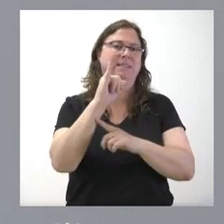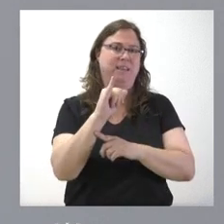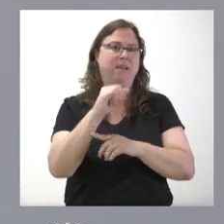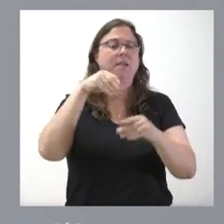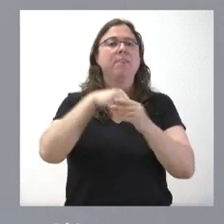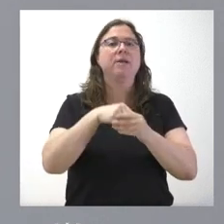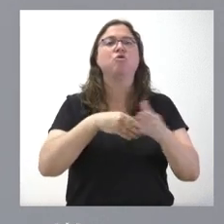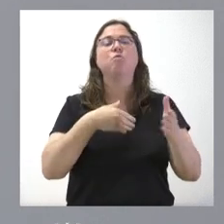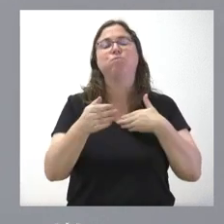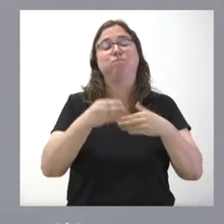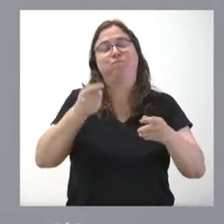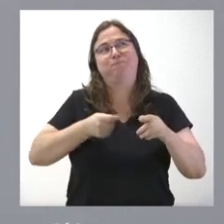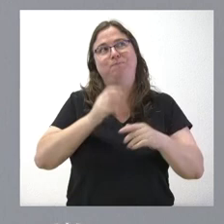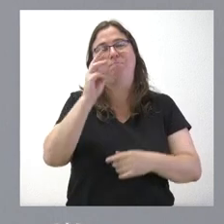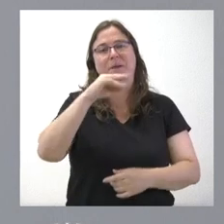interior